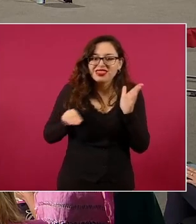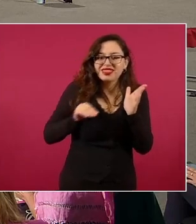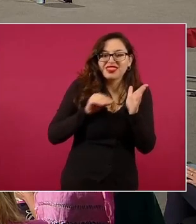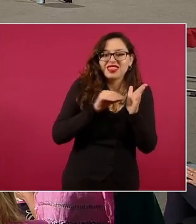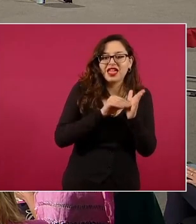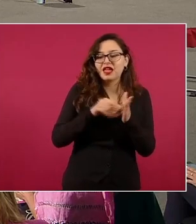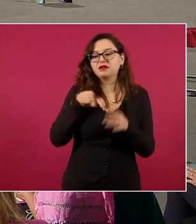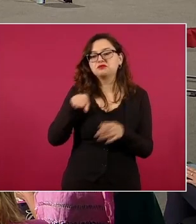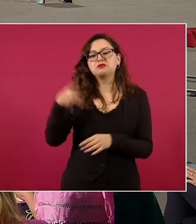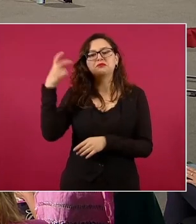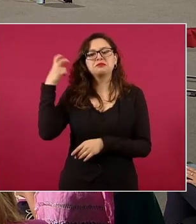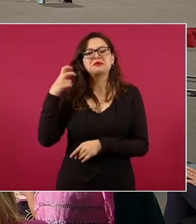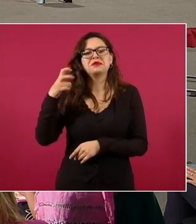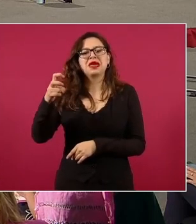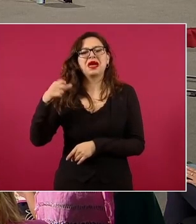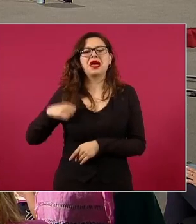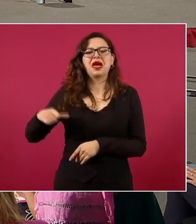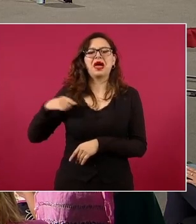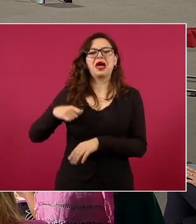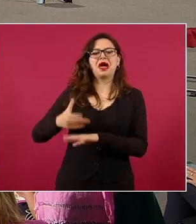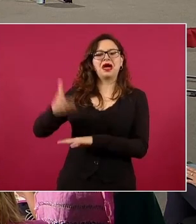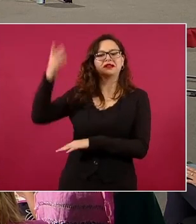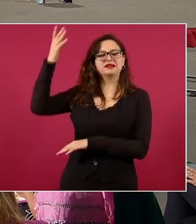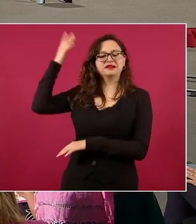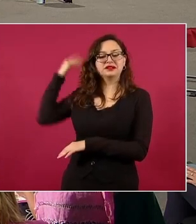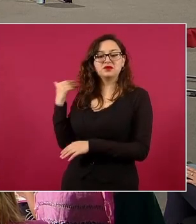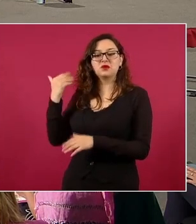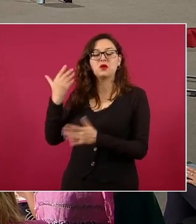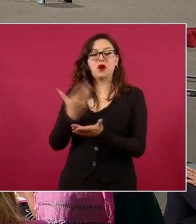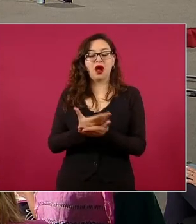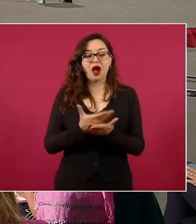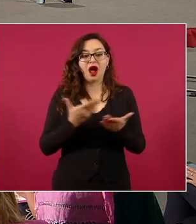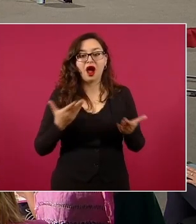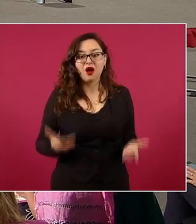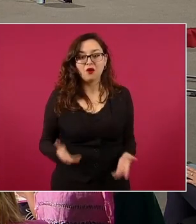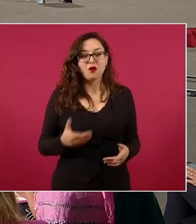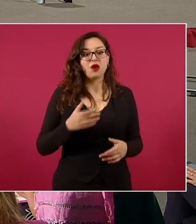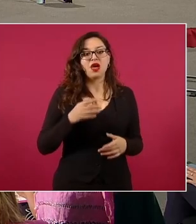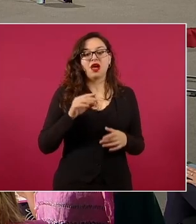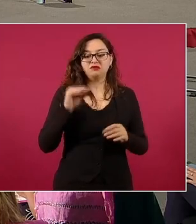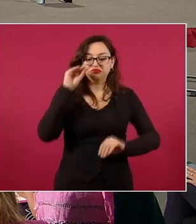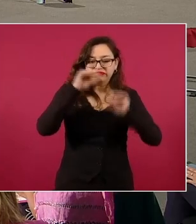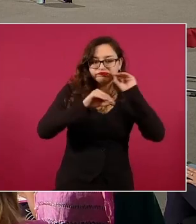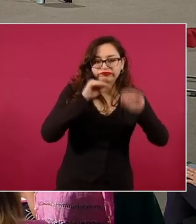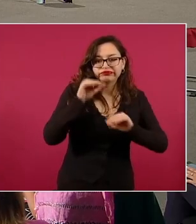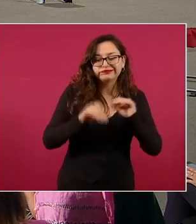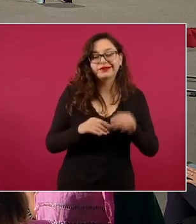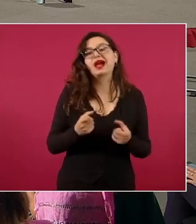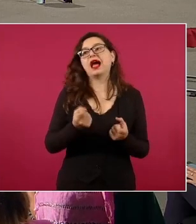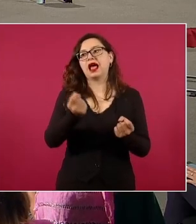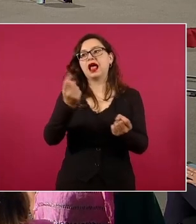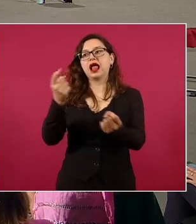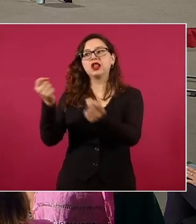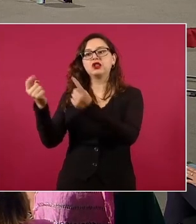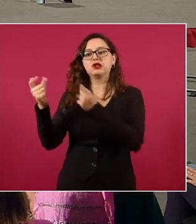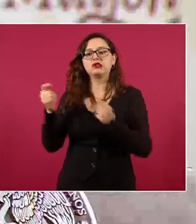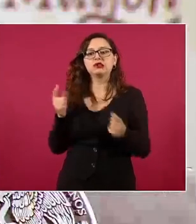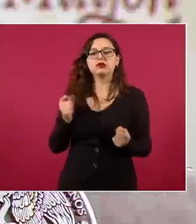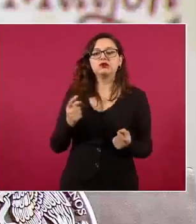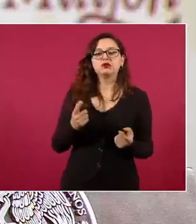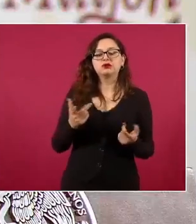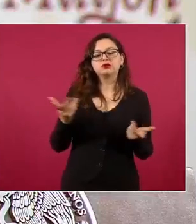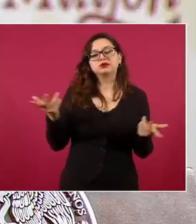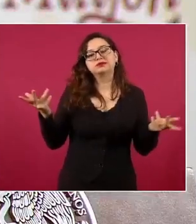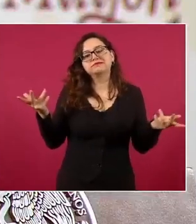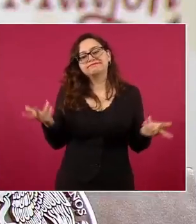momento al que le montaron un audio. Algunos cayeron y lo difundieron, como el periodista Álvaro Delgado, que dio por bueno el